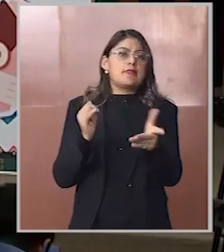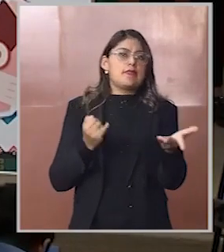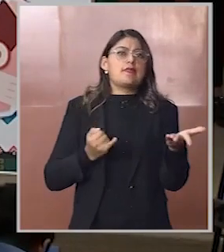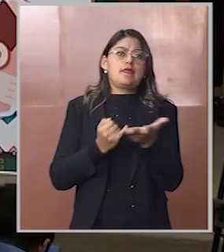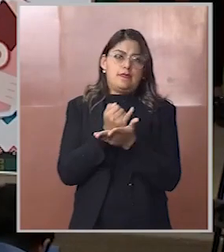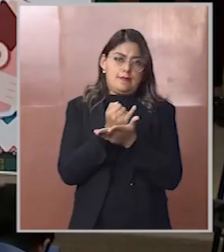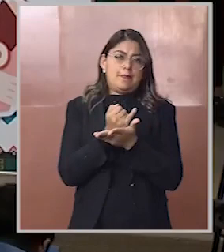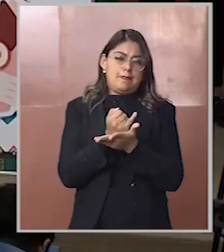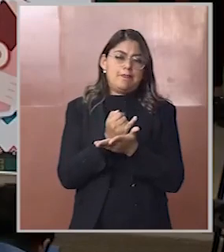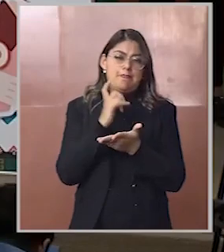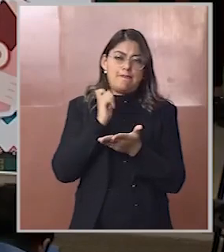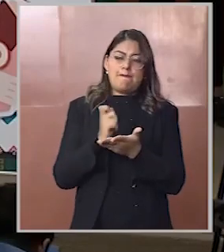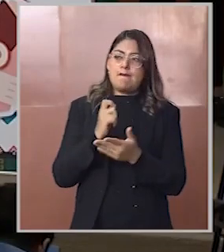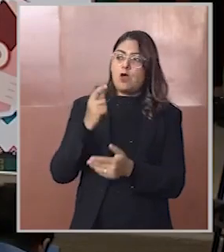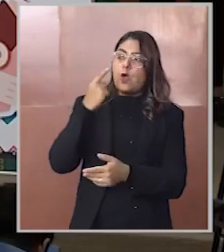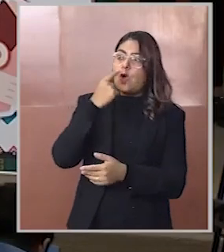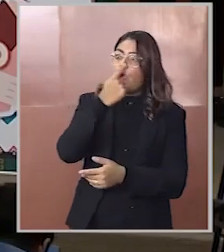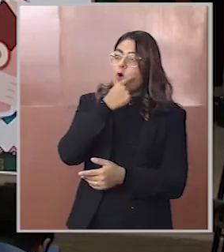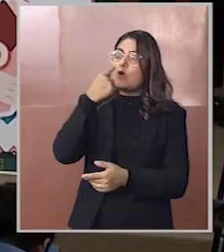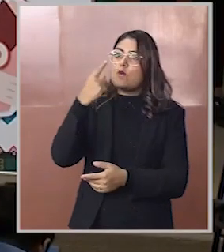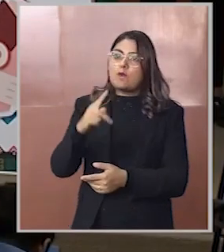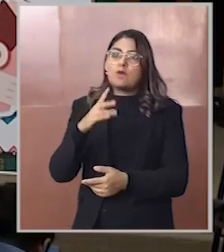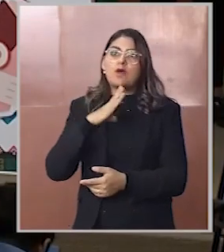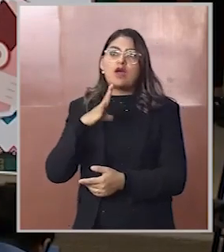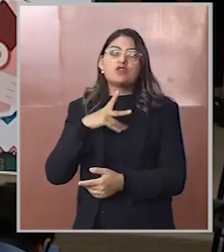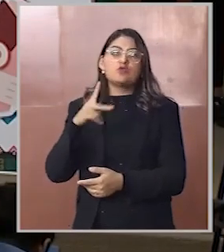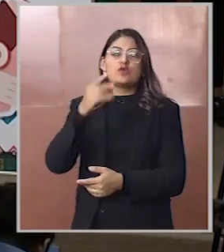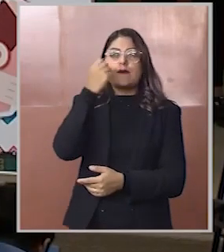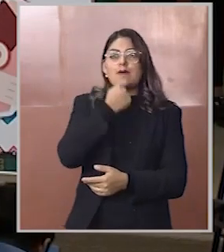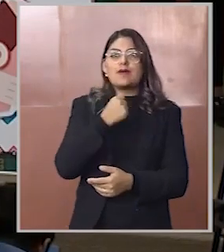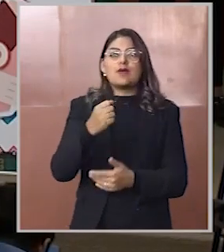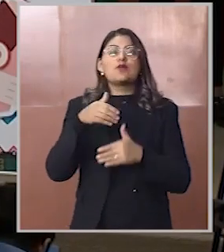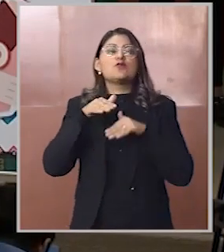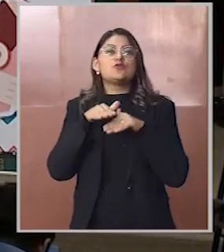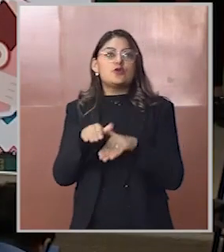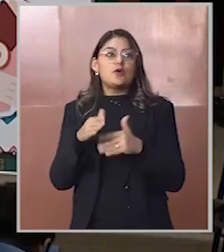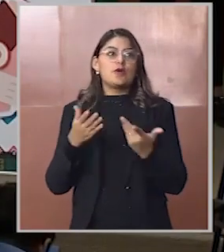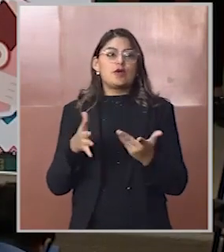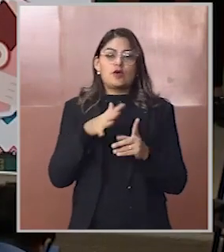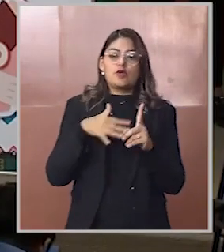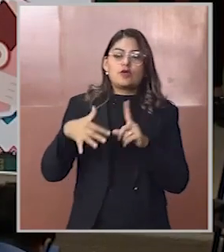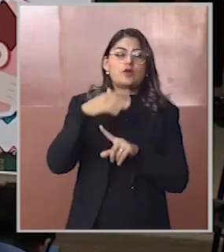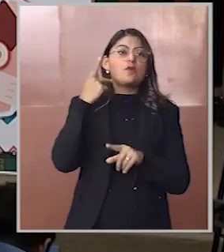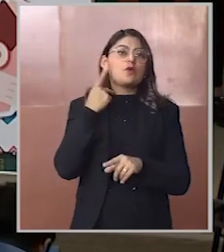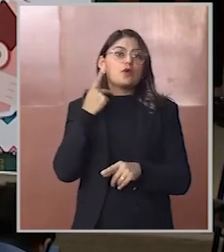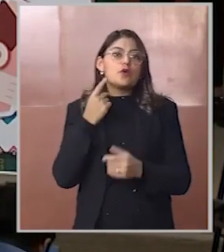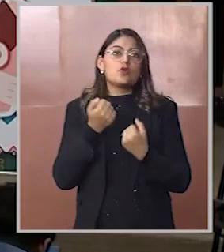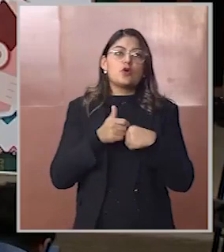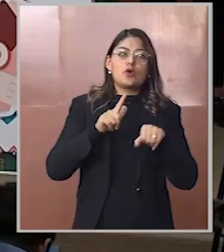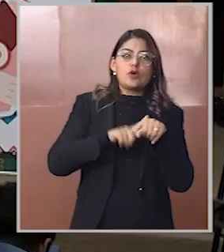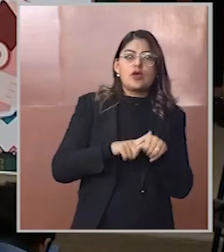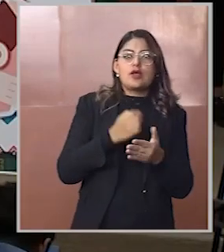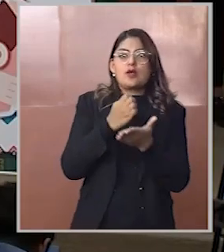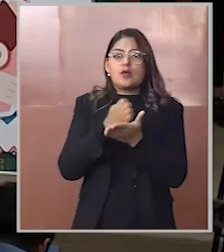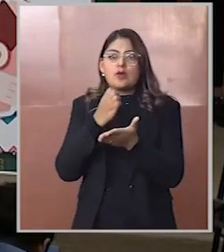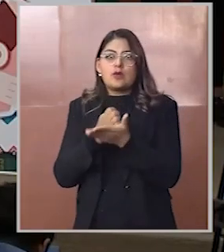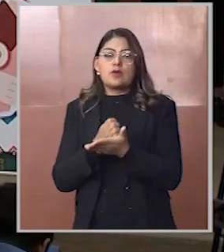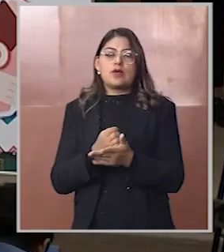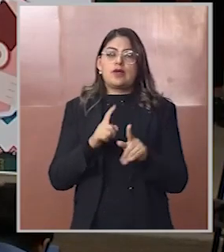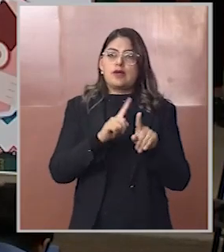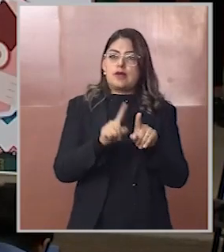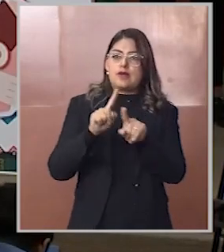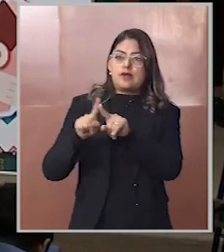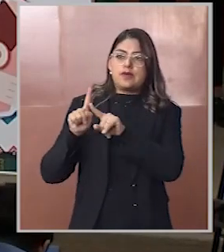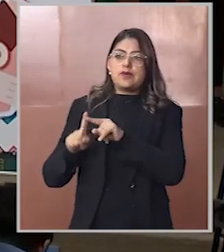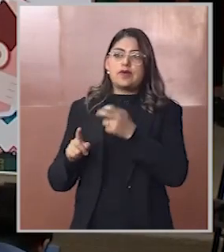incluye decidir o la capacidad para decidir sobre condiciones políticas económicas sociales y culturales y que incluye